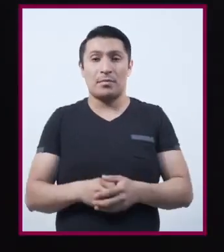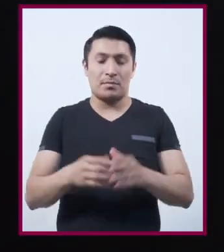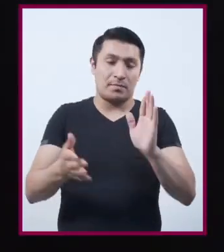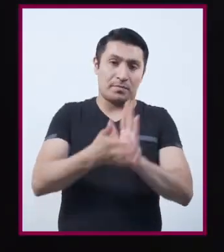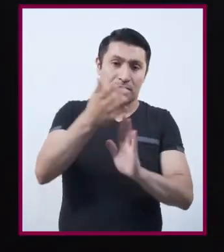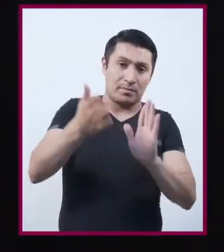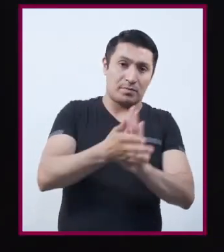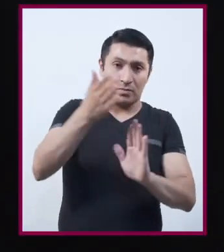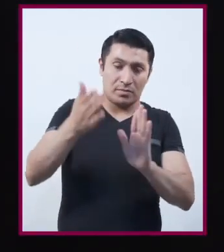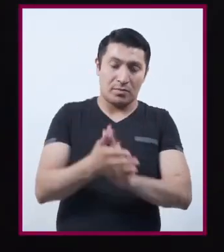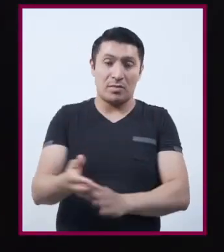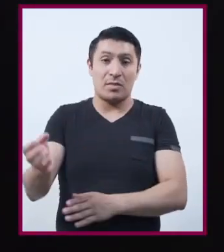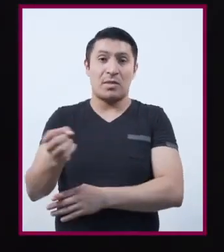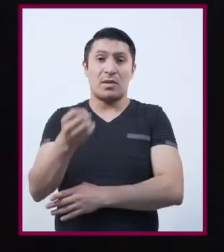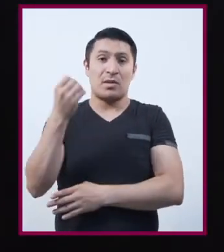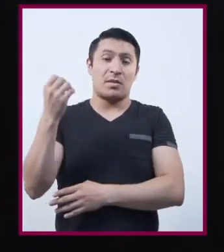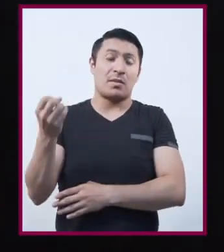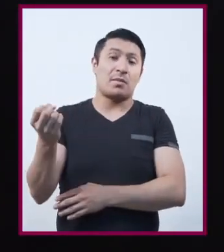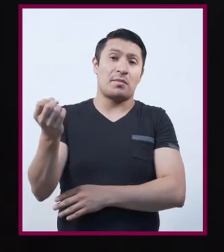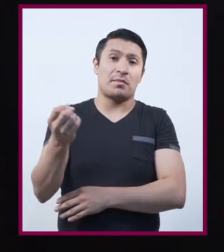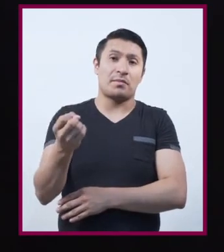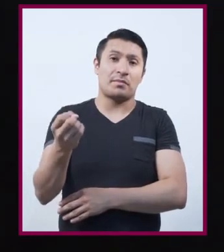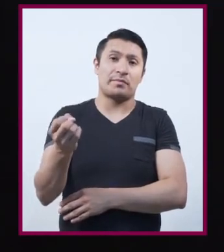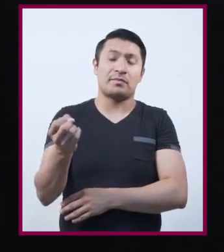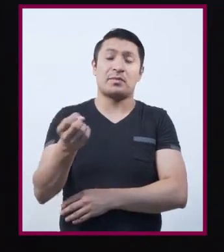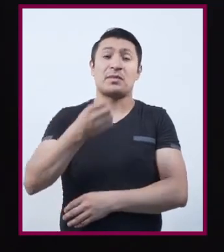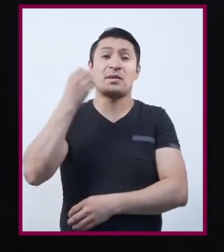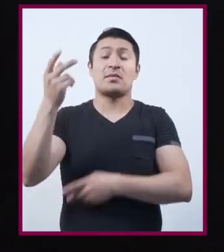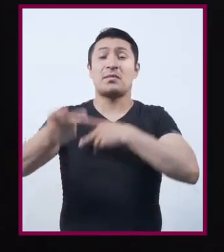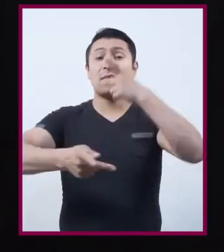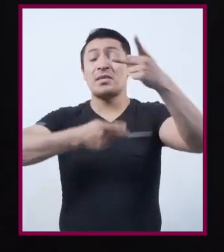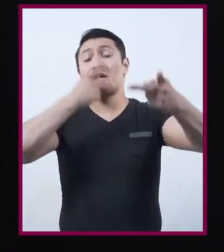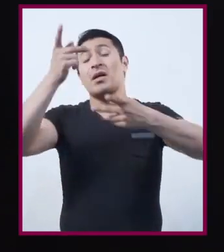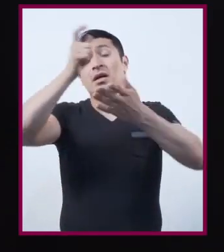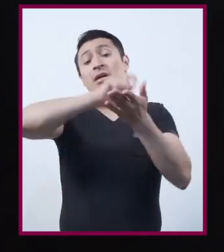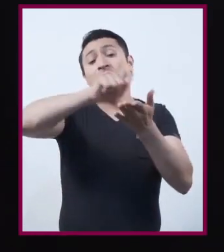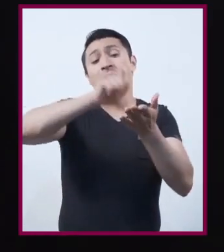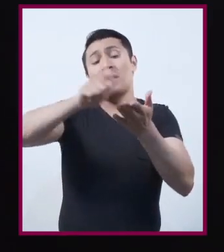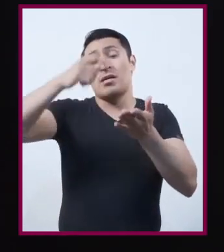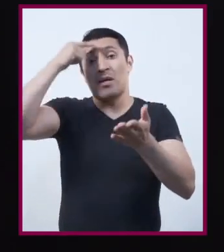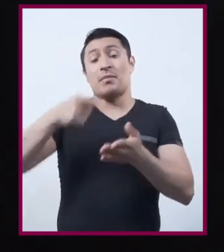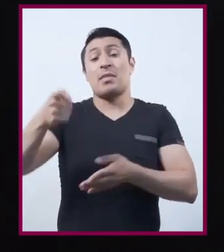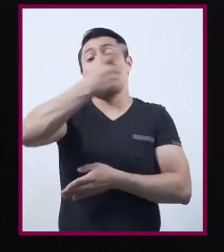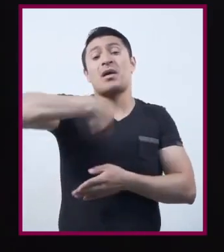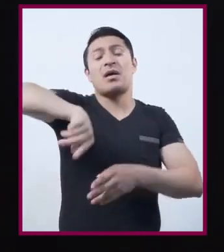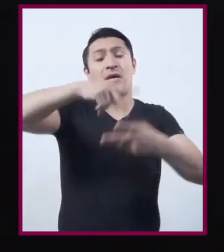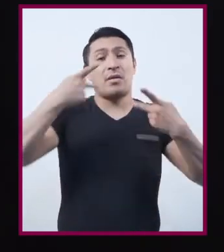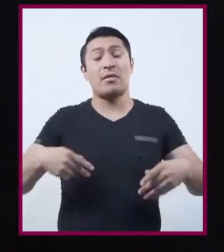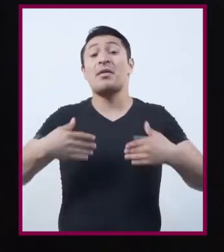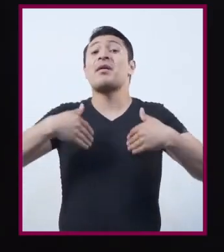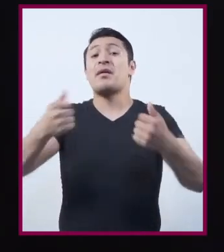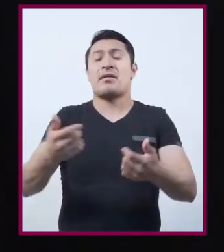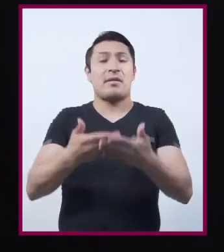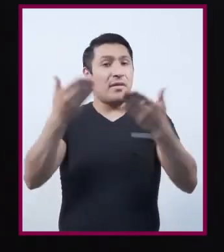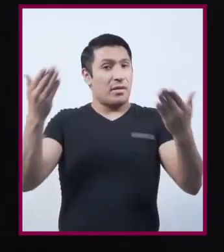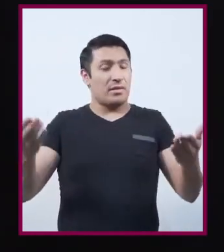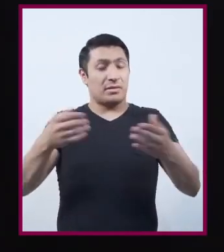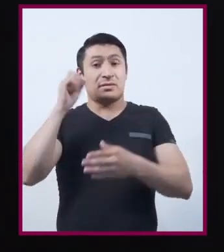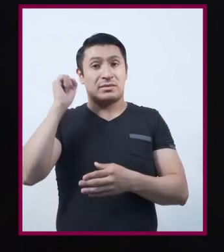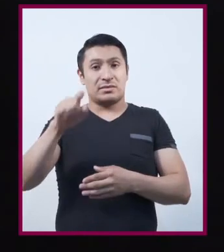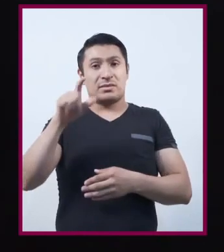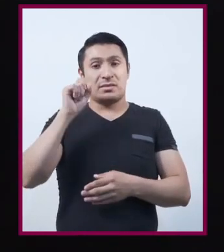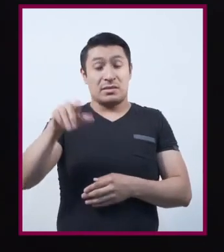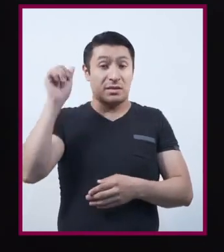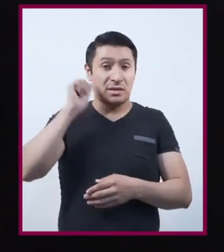historiadora construye los discursos que nos permiten a la gente en general comprender nuestro presente, siempre